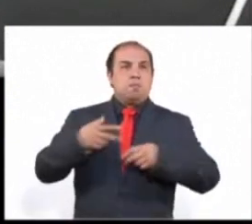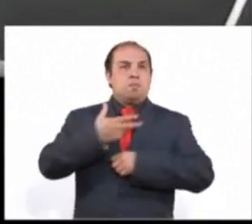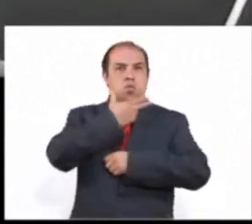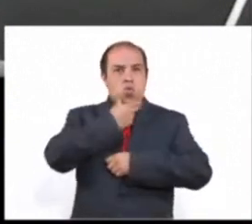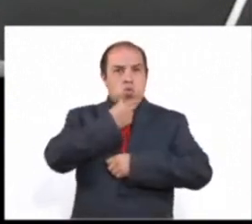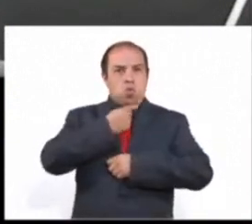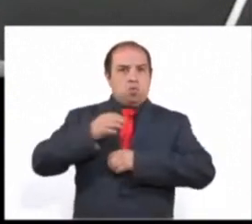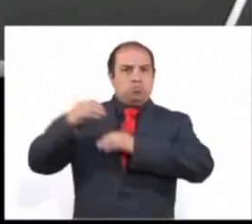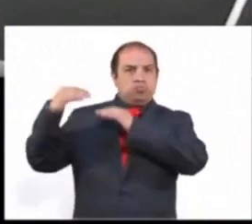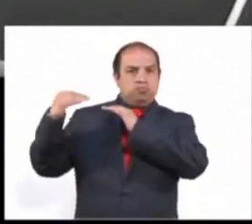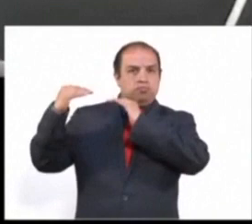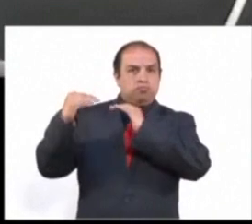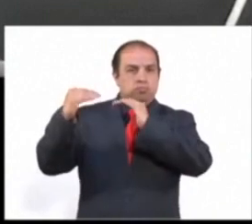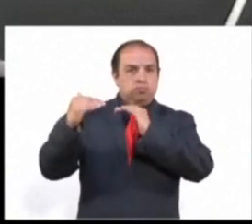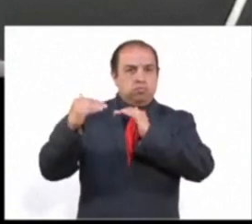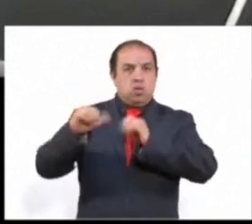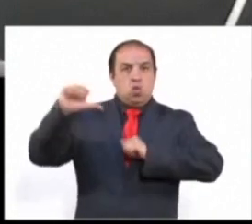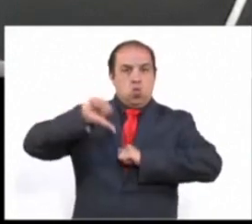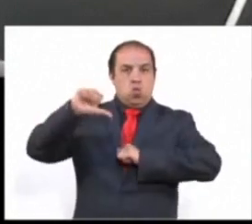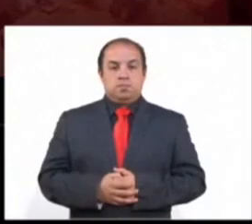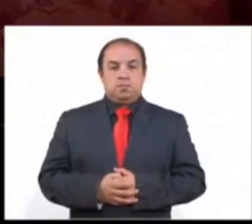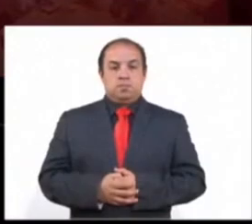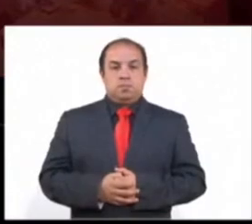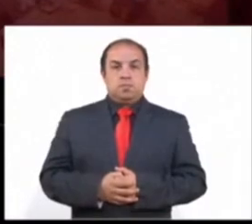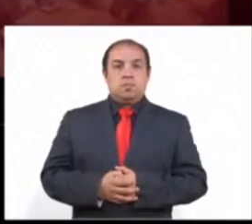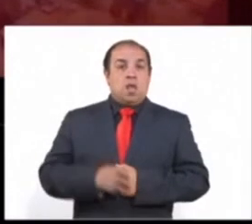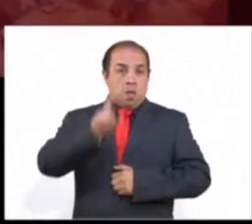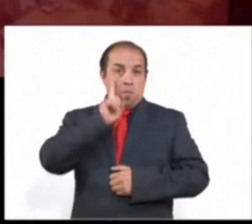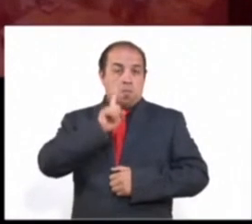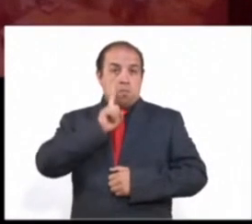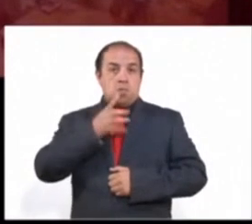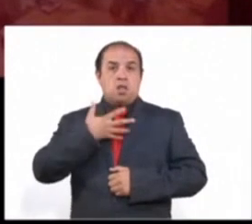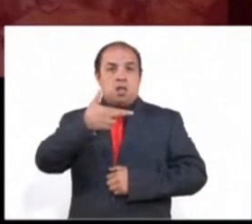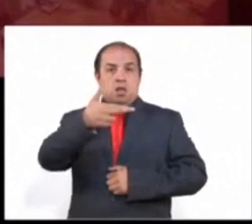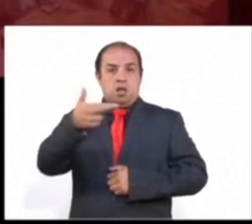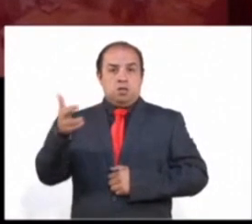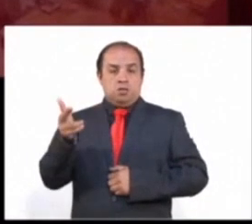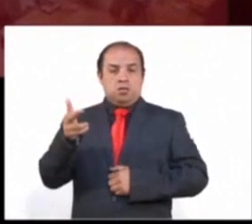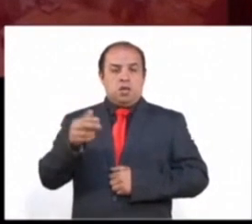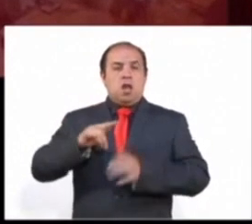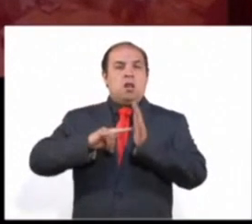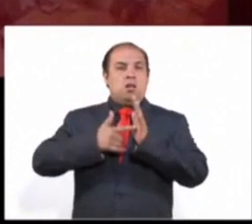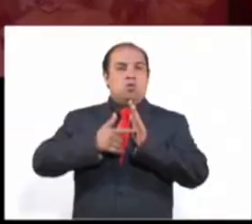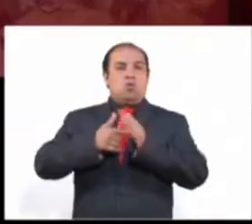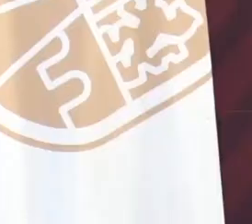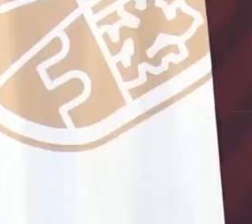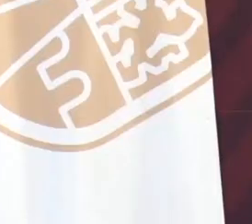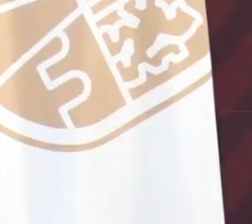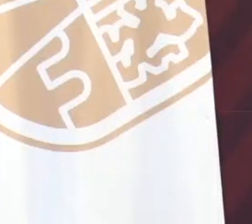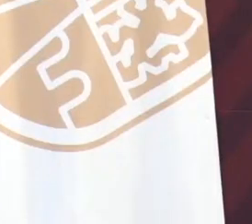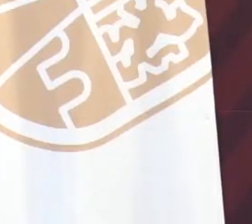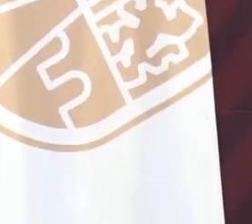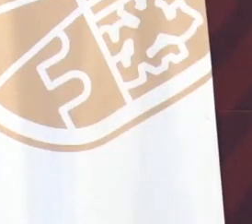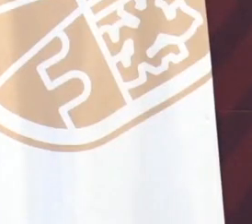que se ve a un hombre routel n saliendo de su bloque de viviendas con una mujer inconsciente al hombro después de haber acudido al mismo con un grupo de